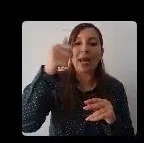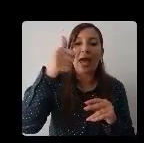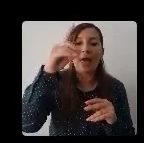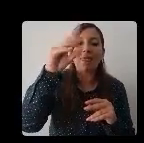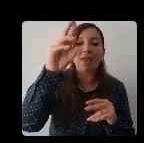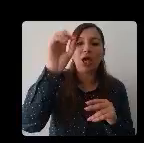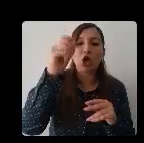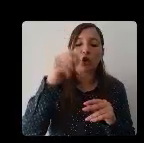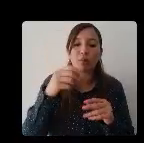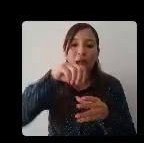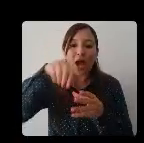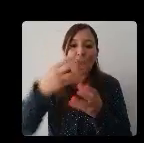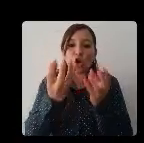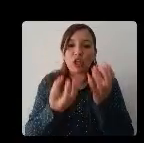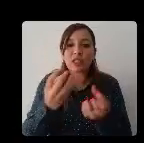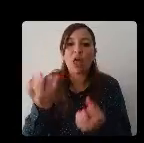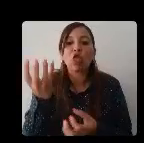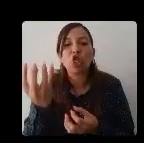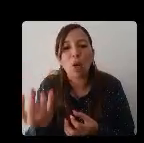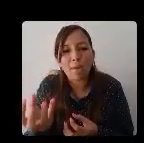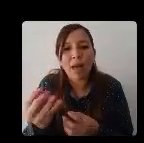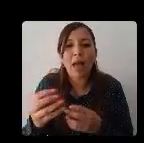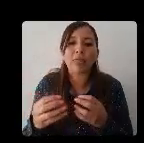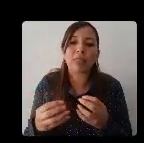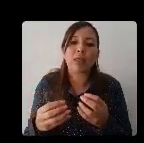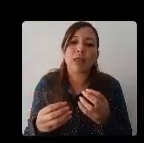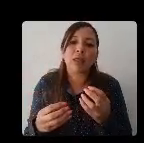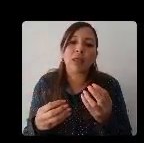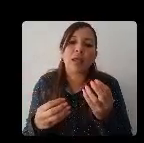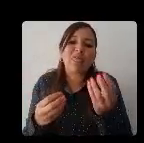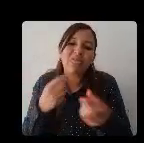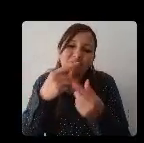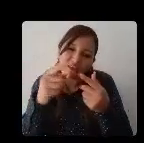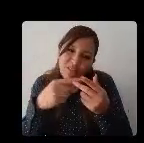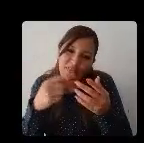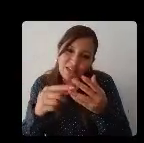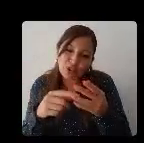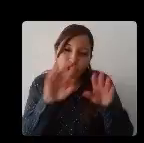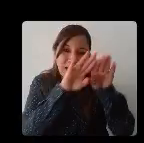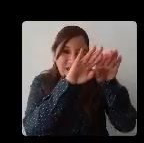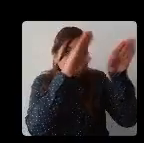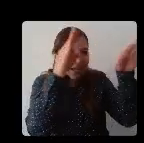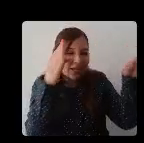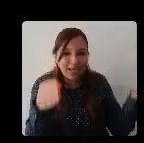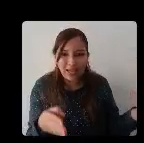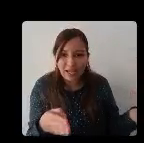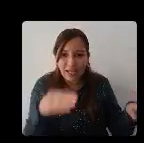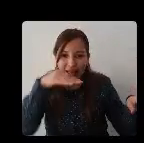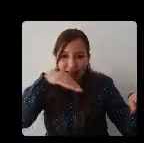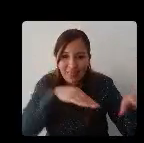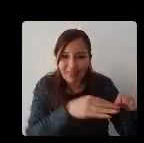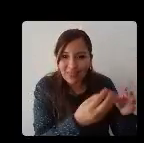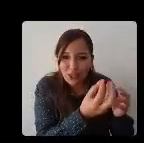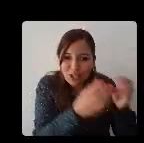fotos. También ahora es necesario estar con la digitalización, ¿no? Los pagos digitales. Entonces